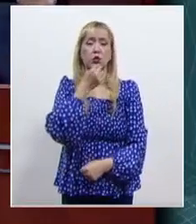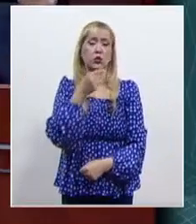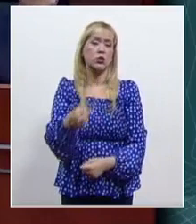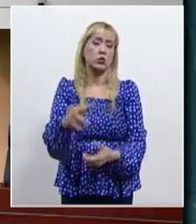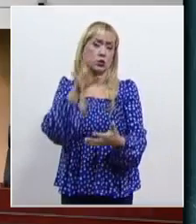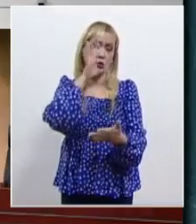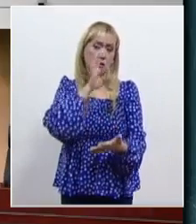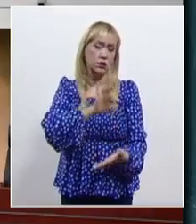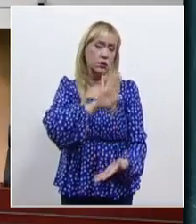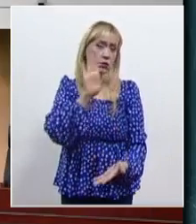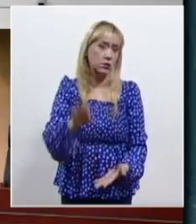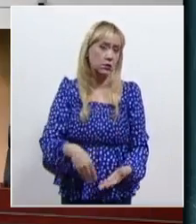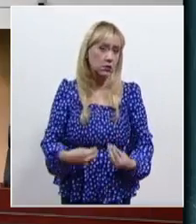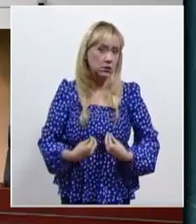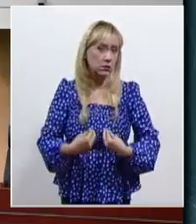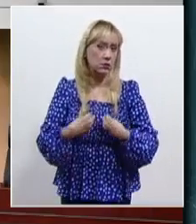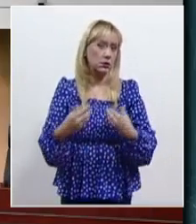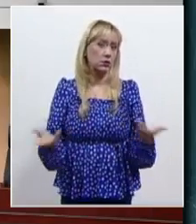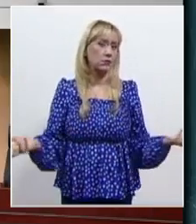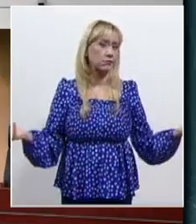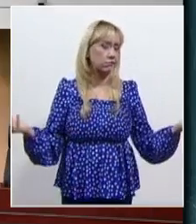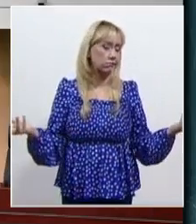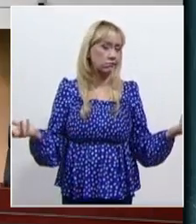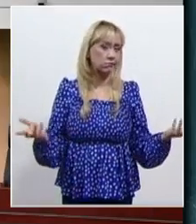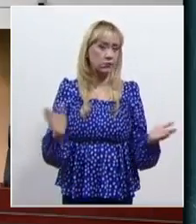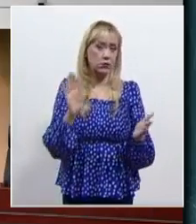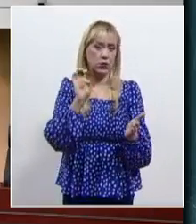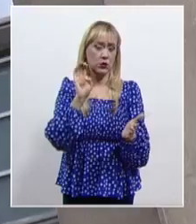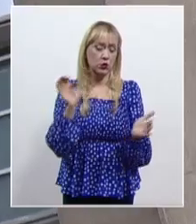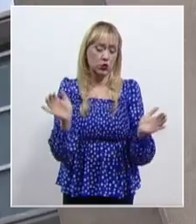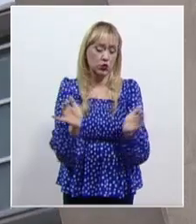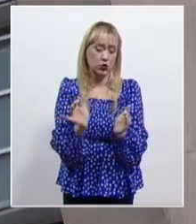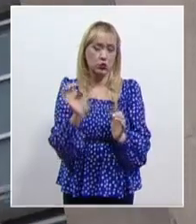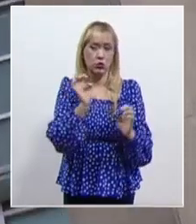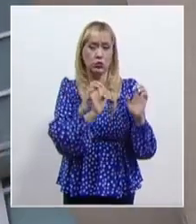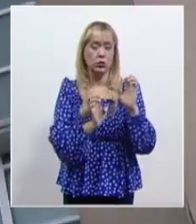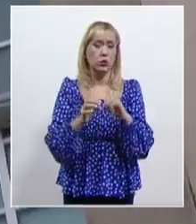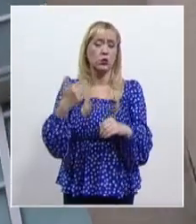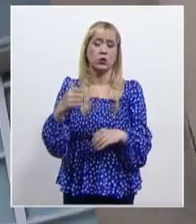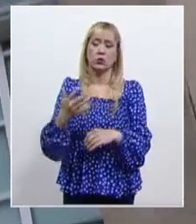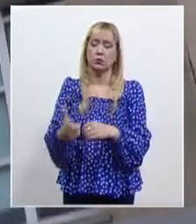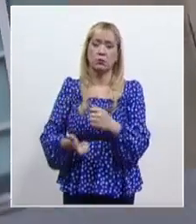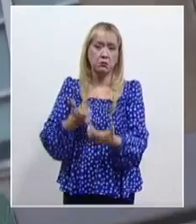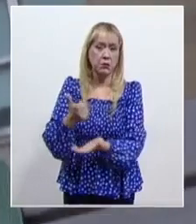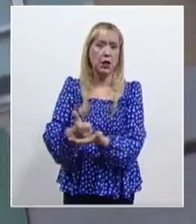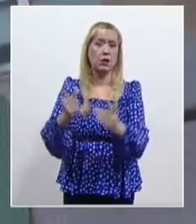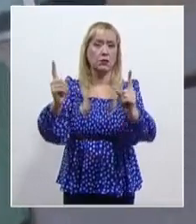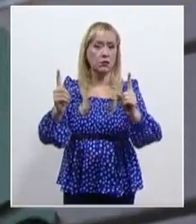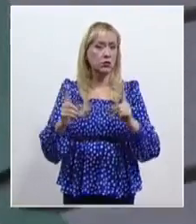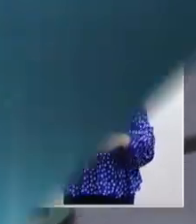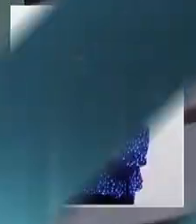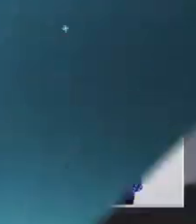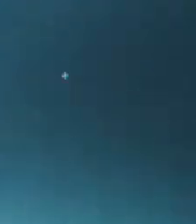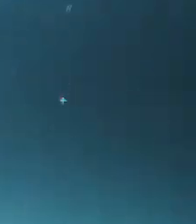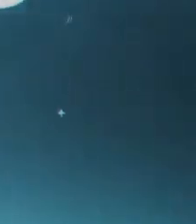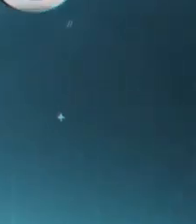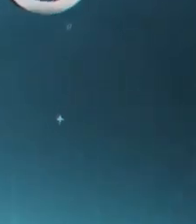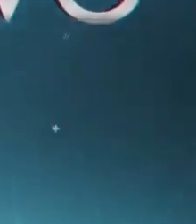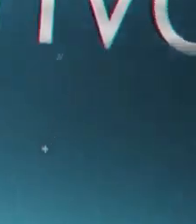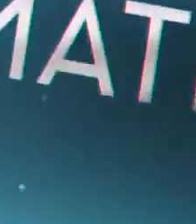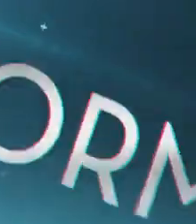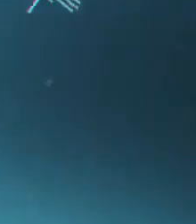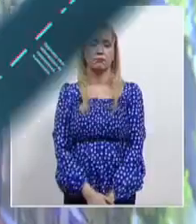niñez, determinó procedente la indemnización por muerte, daño moral y gastos funerarios.